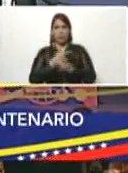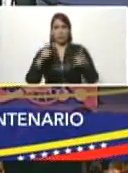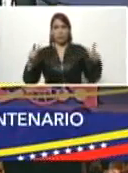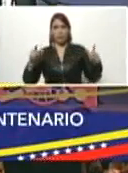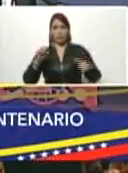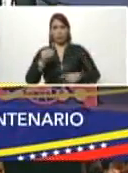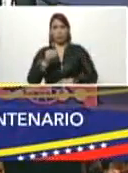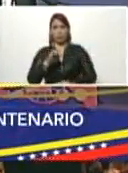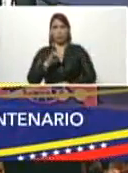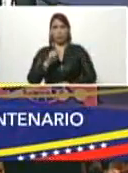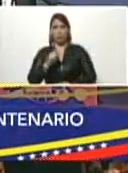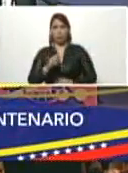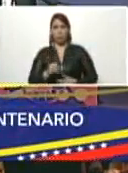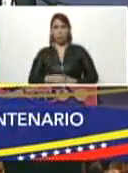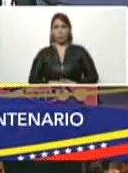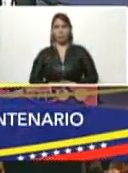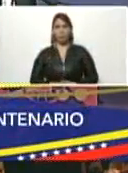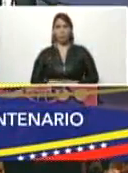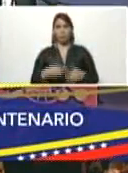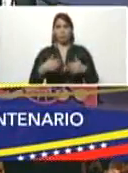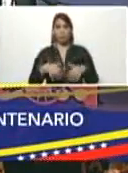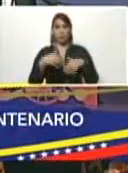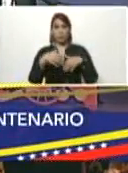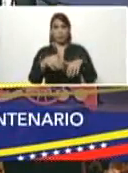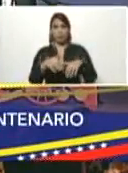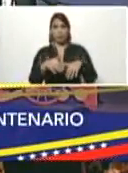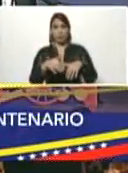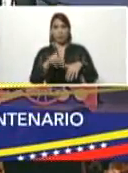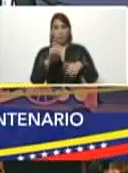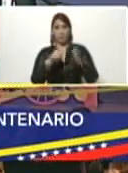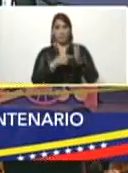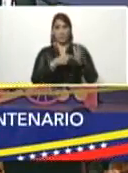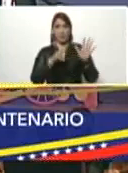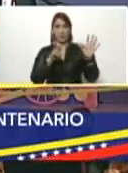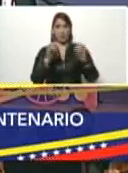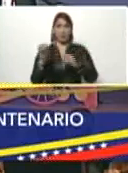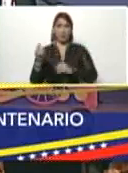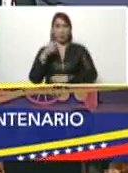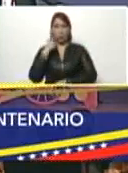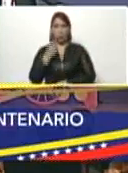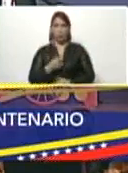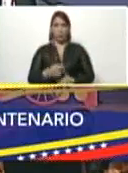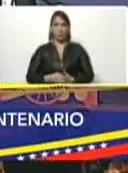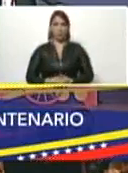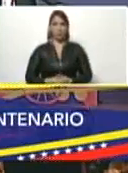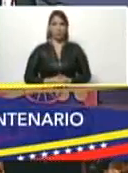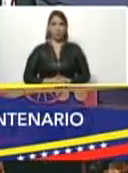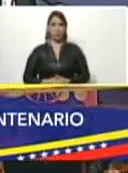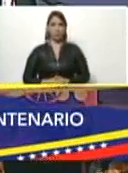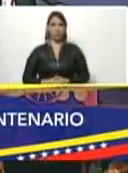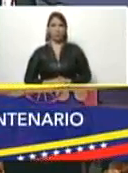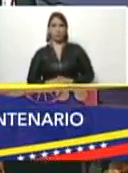Quito, con un ejército de 1.700 combatientes.